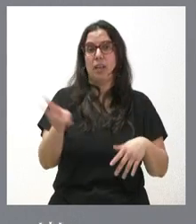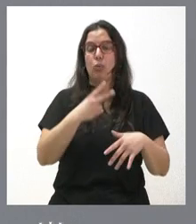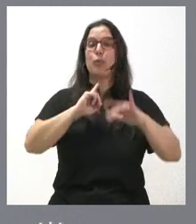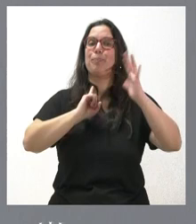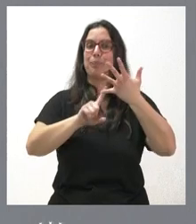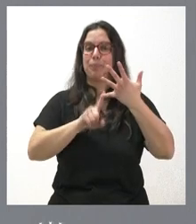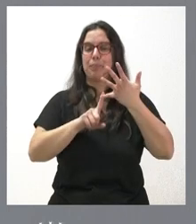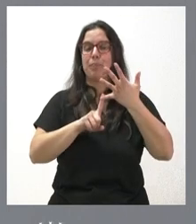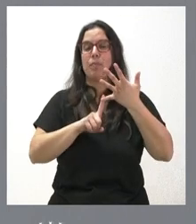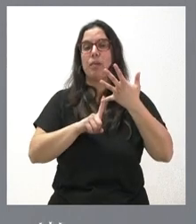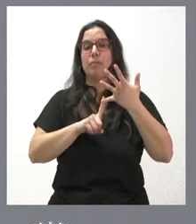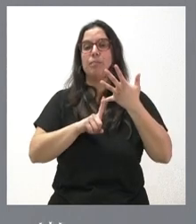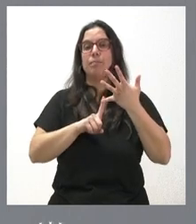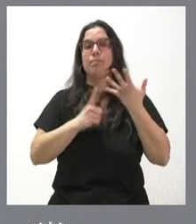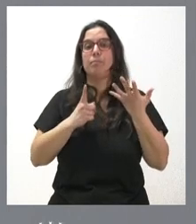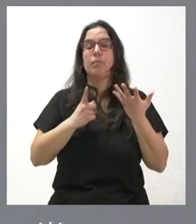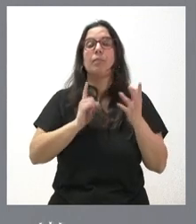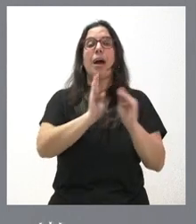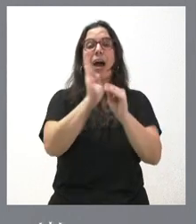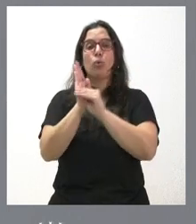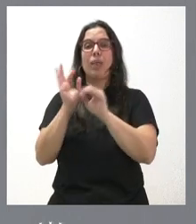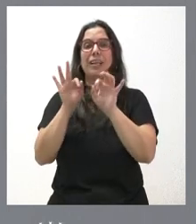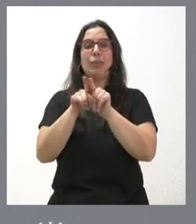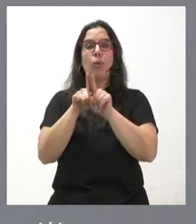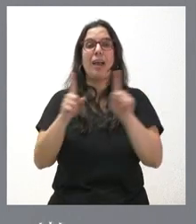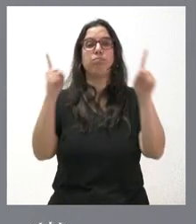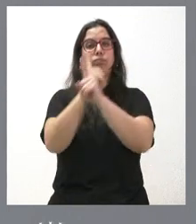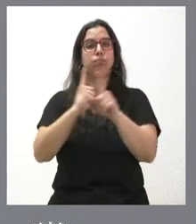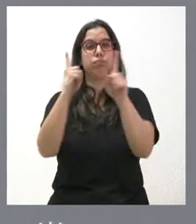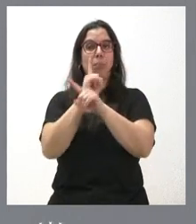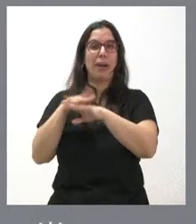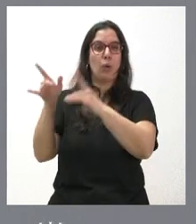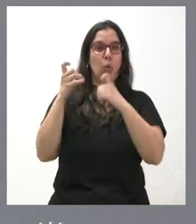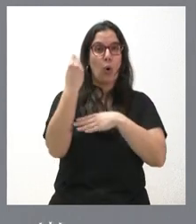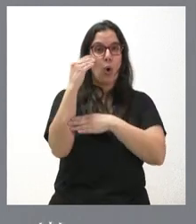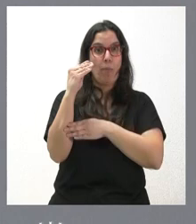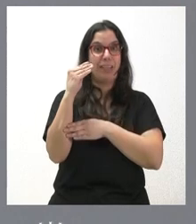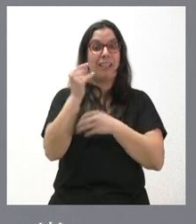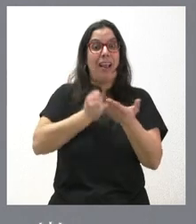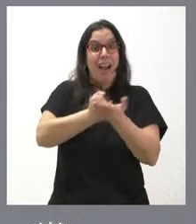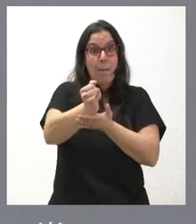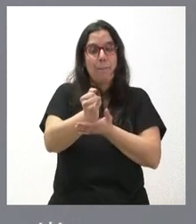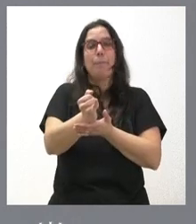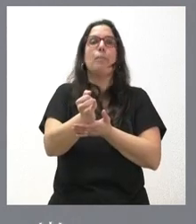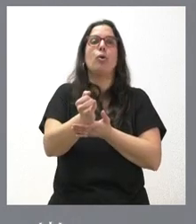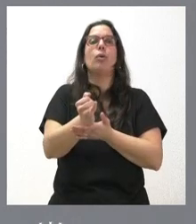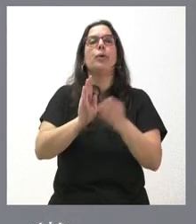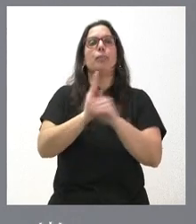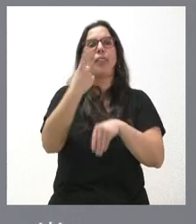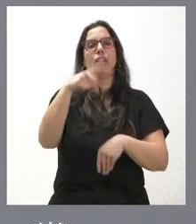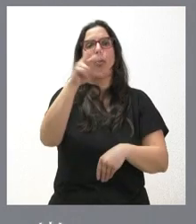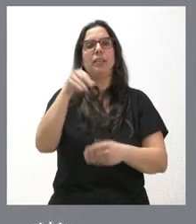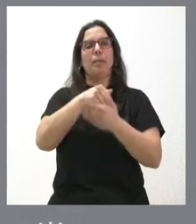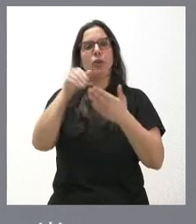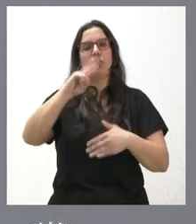quinto lugar resolveremos las ayudas de relevo generacional en el campo por importe estas ayudas de 120 millones de euros se han